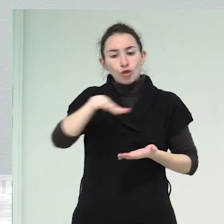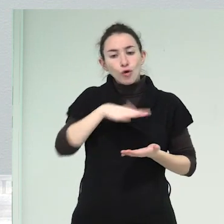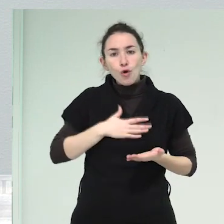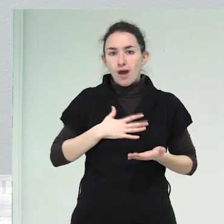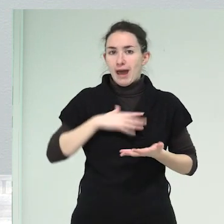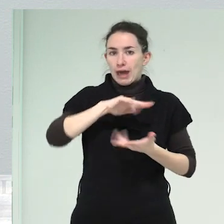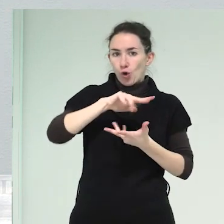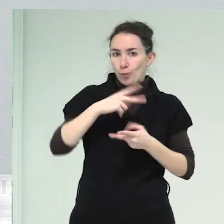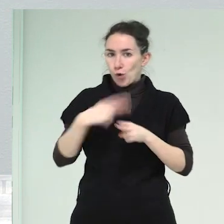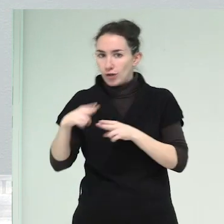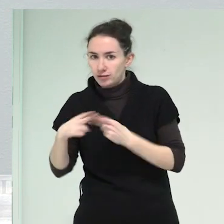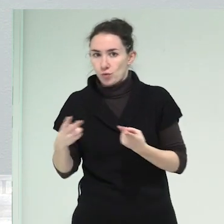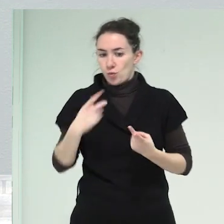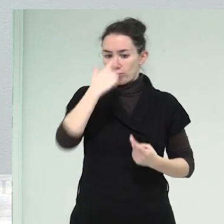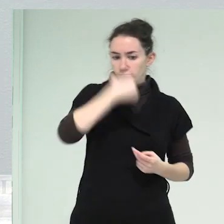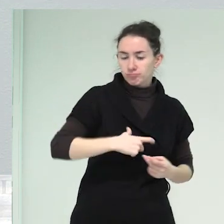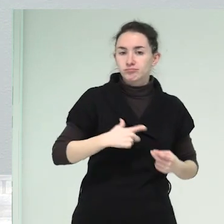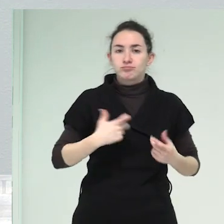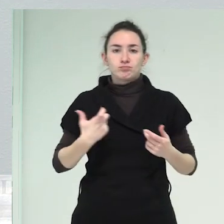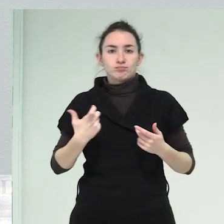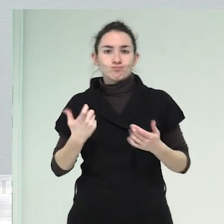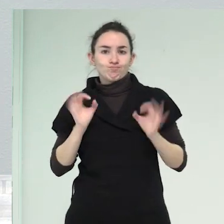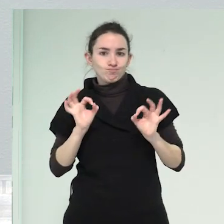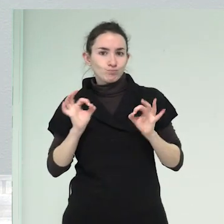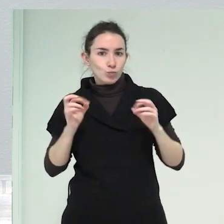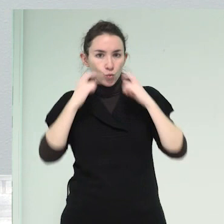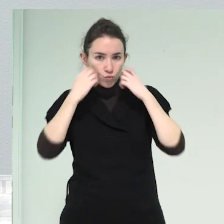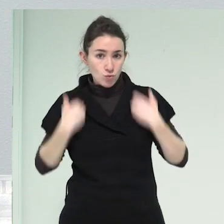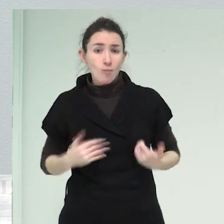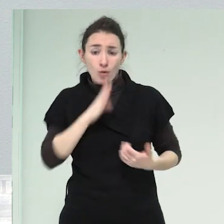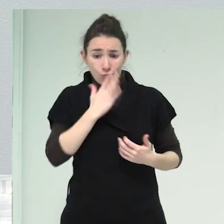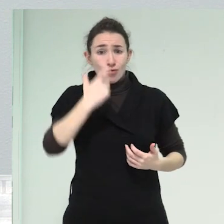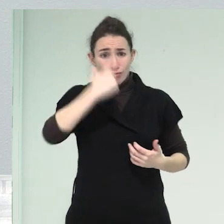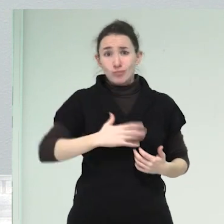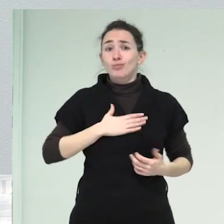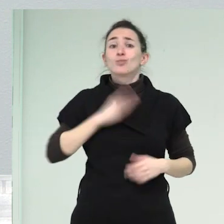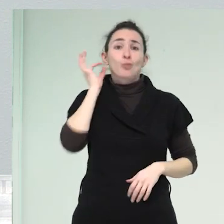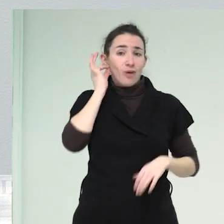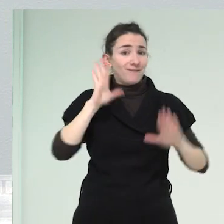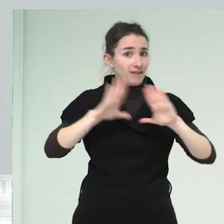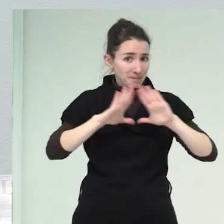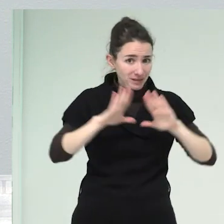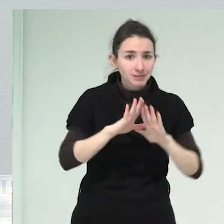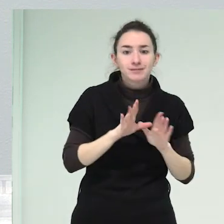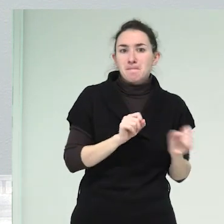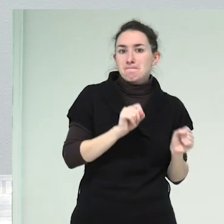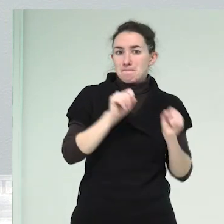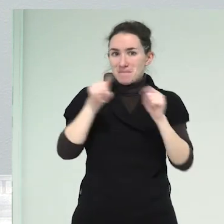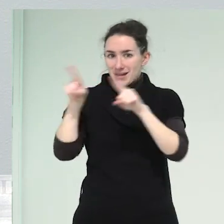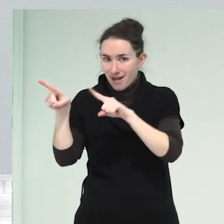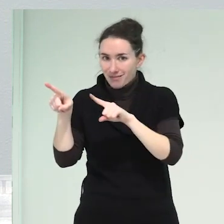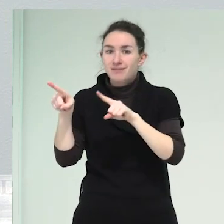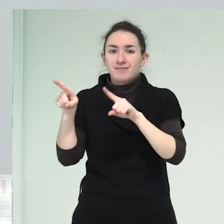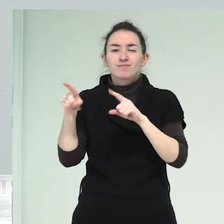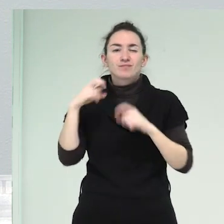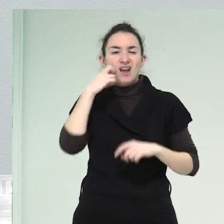de cuerpo y sujeto. Porque soy eso, una mujer feminista, migrante, racializada,